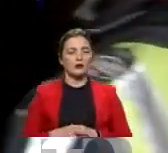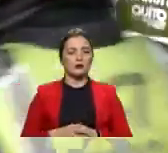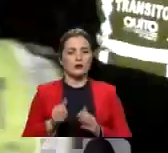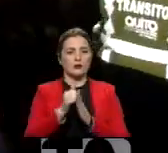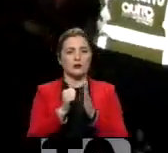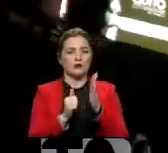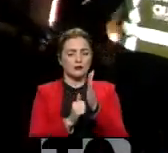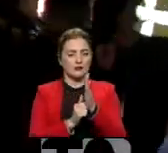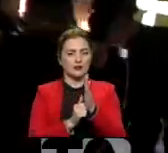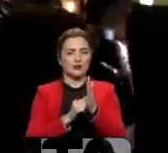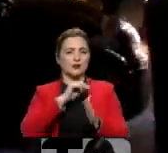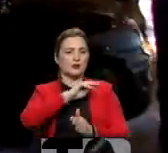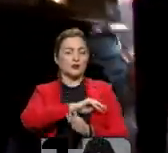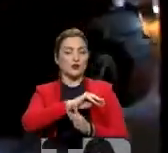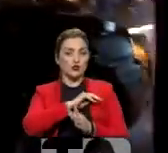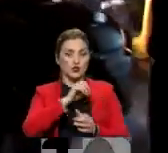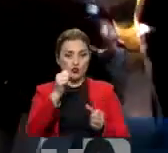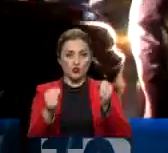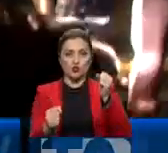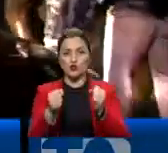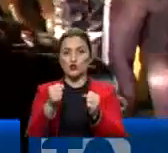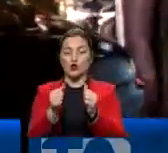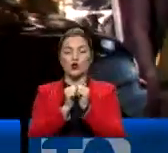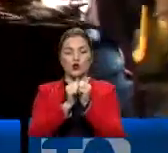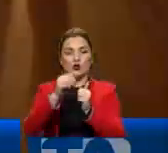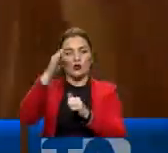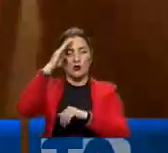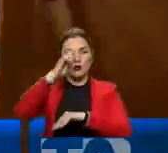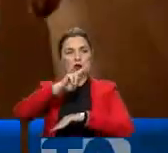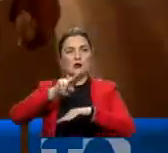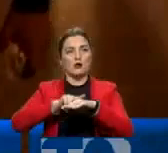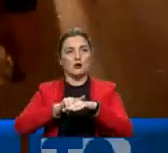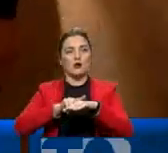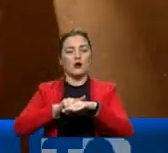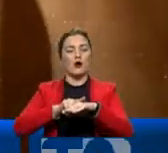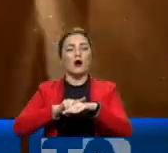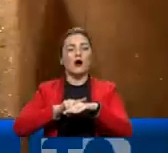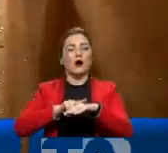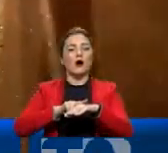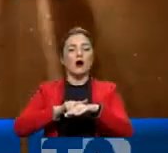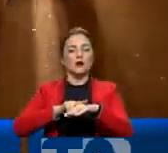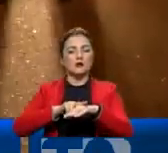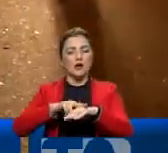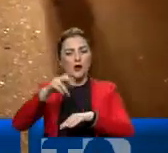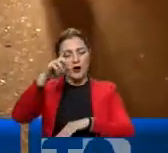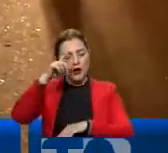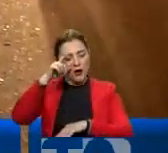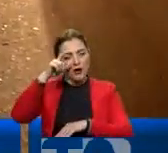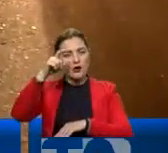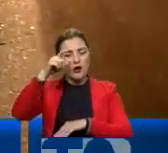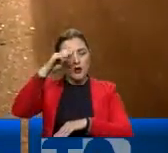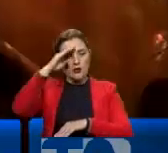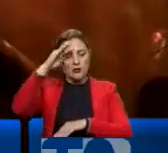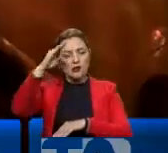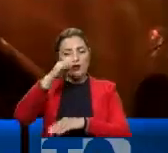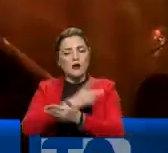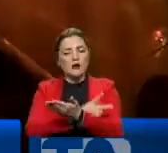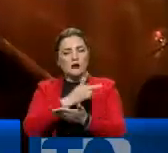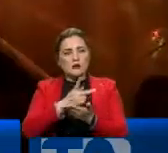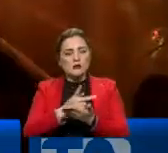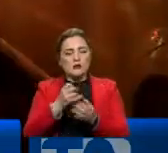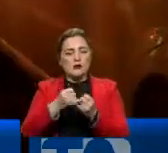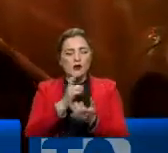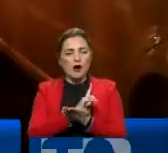La Agencia Metropolitana de Tránsito, en conjunto con la Policía Nacional y la Comisaría de Pichincha, realizaron durante este fin de semana